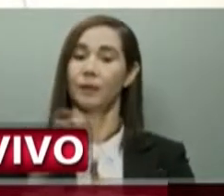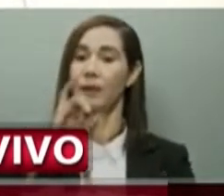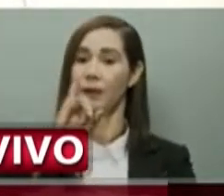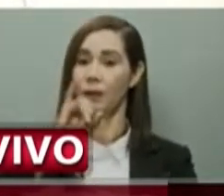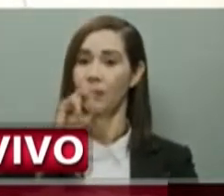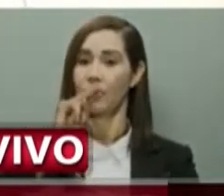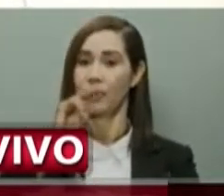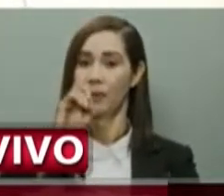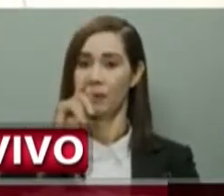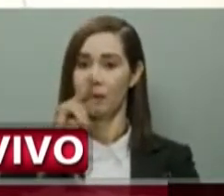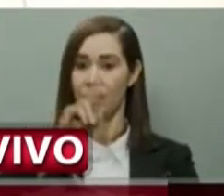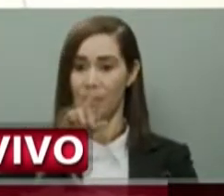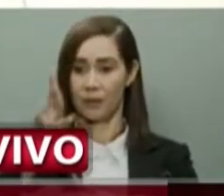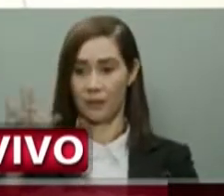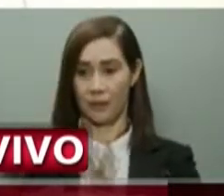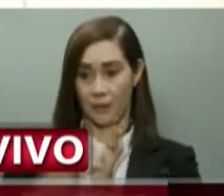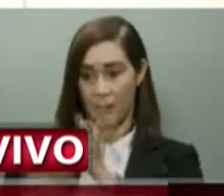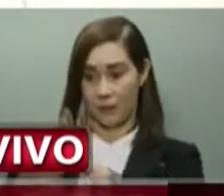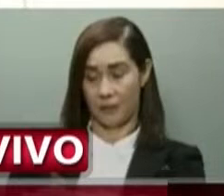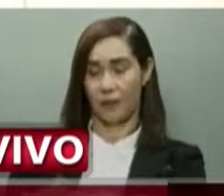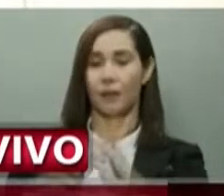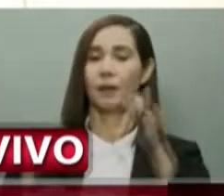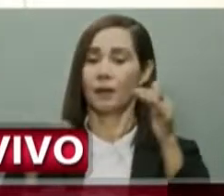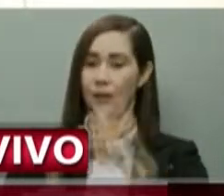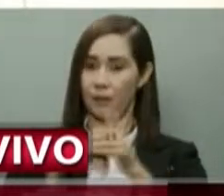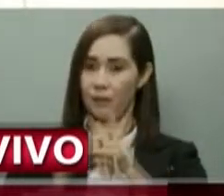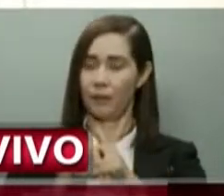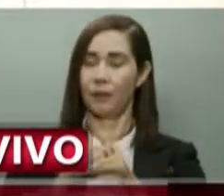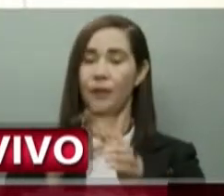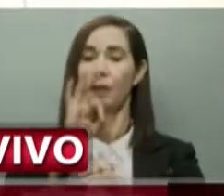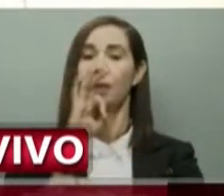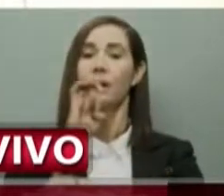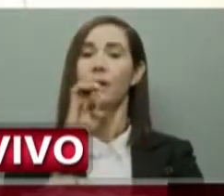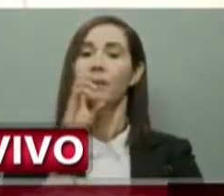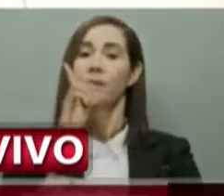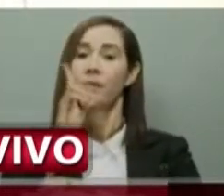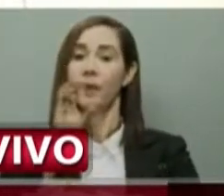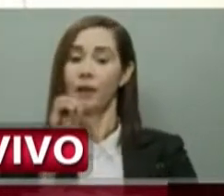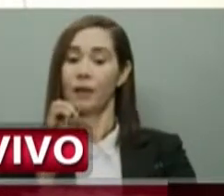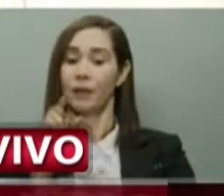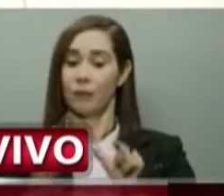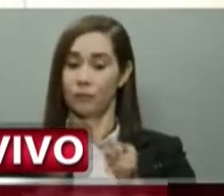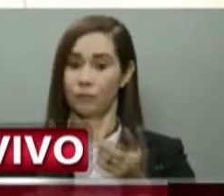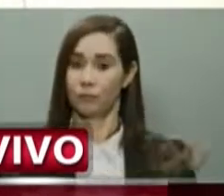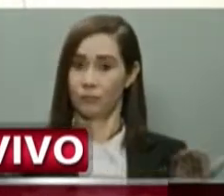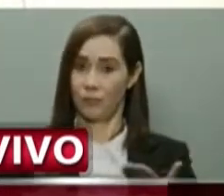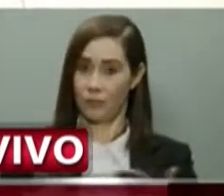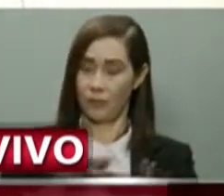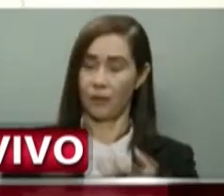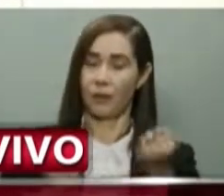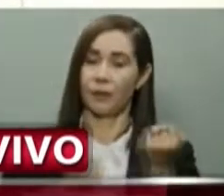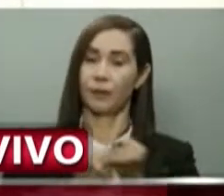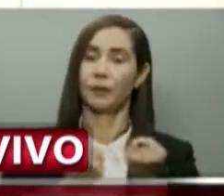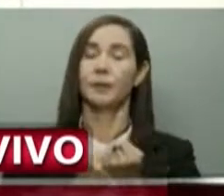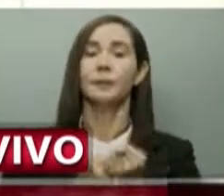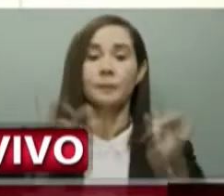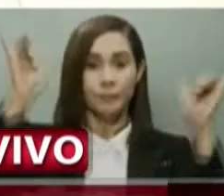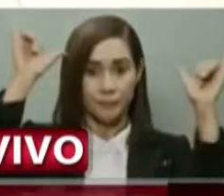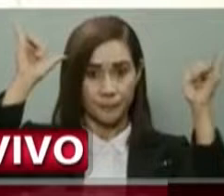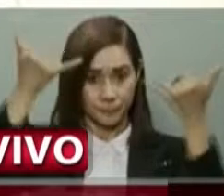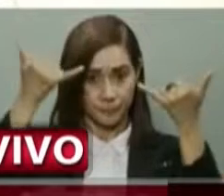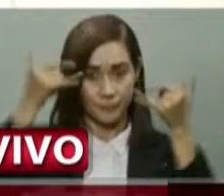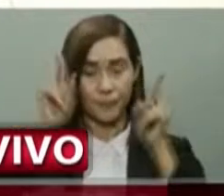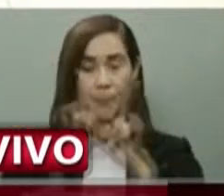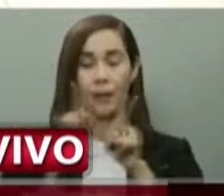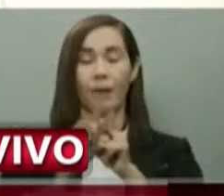Toribio, presidente del Fondo Especial del FEDA, Emilio Galván, director ejecutivo, Eric Rivero, asesor agropecuario,